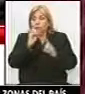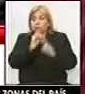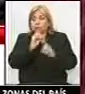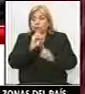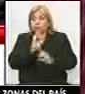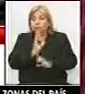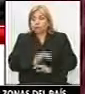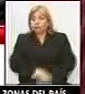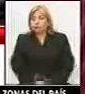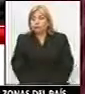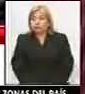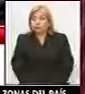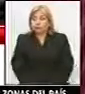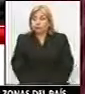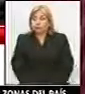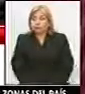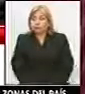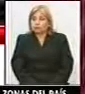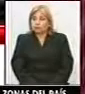Vamos.